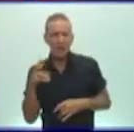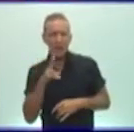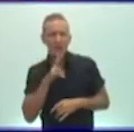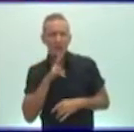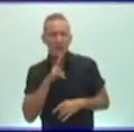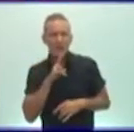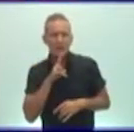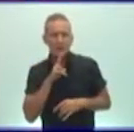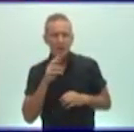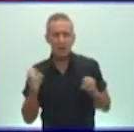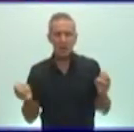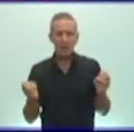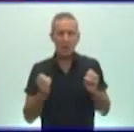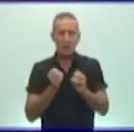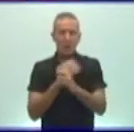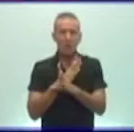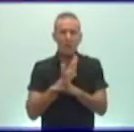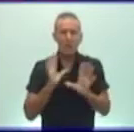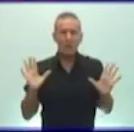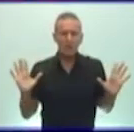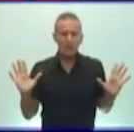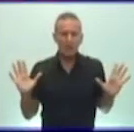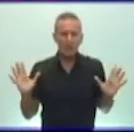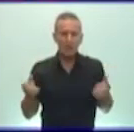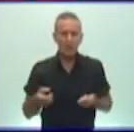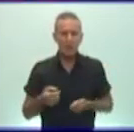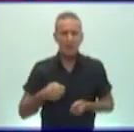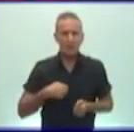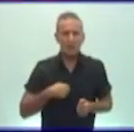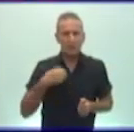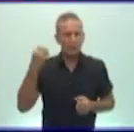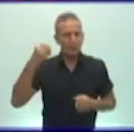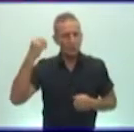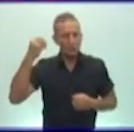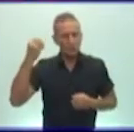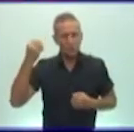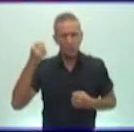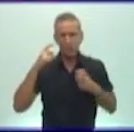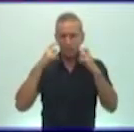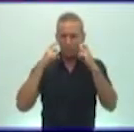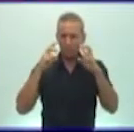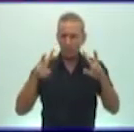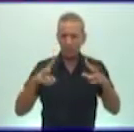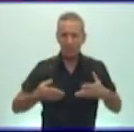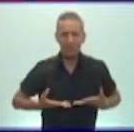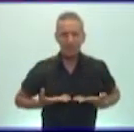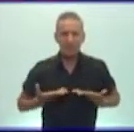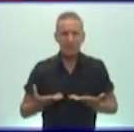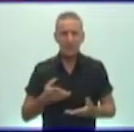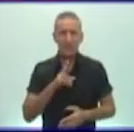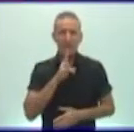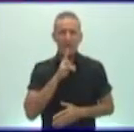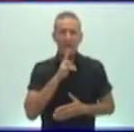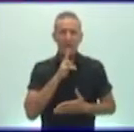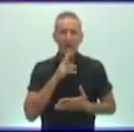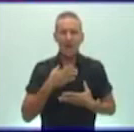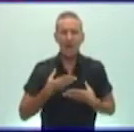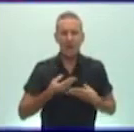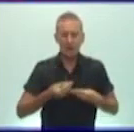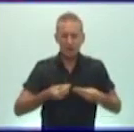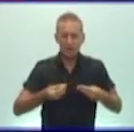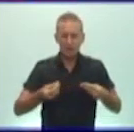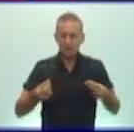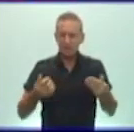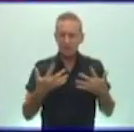mientras escurre, yo pienso en la dicha que prodiga, en la vida que le debo. Agua fresca,